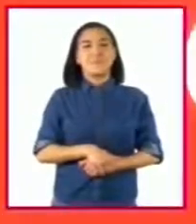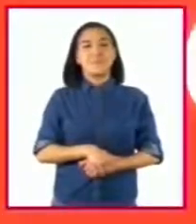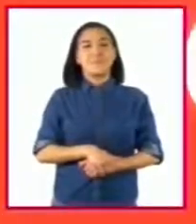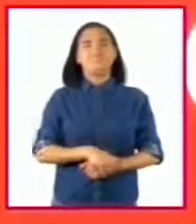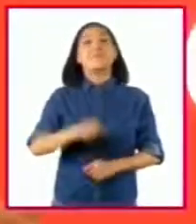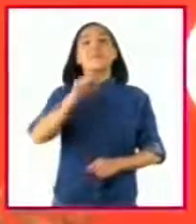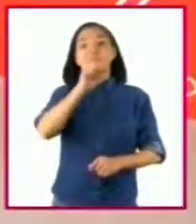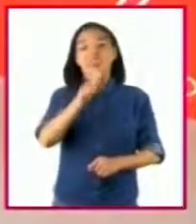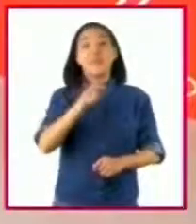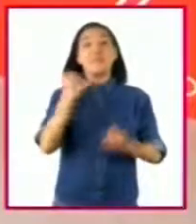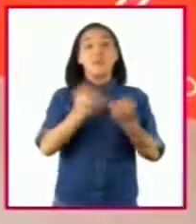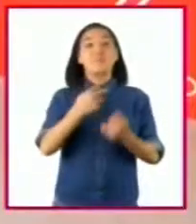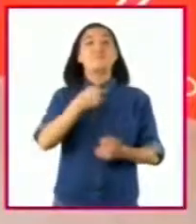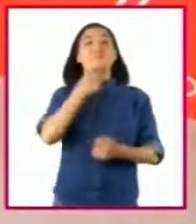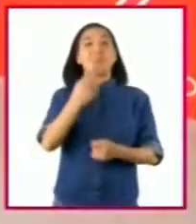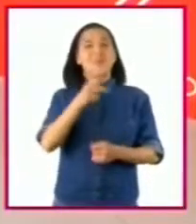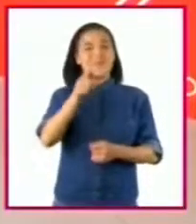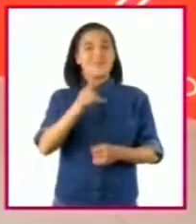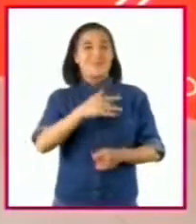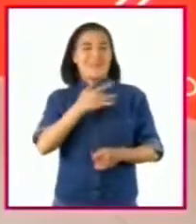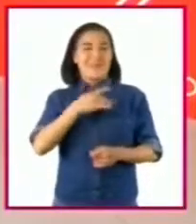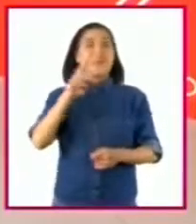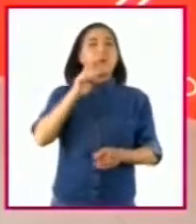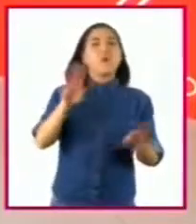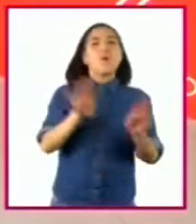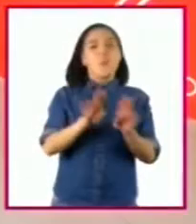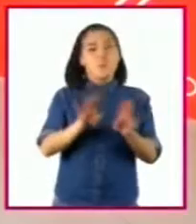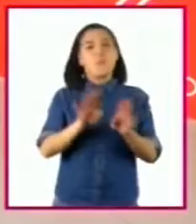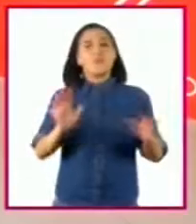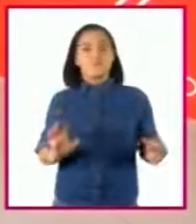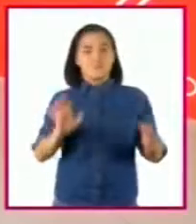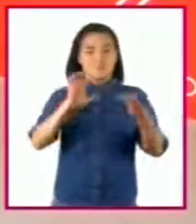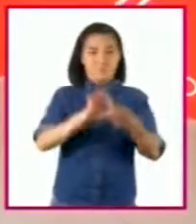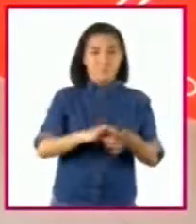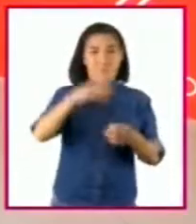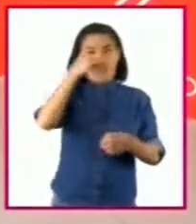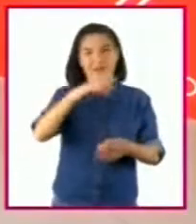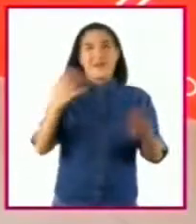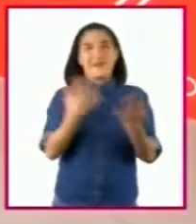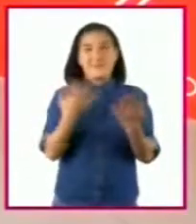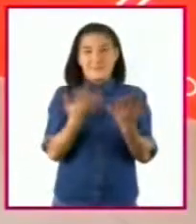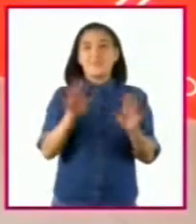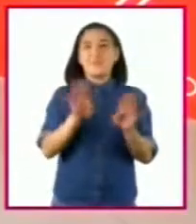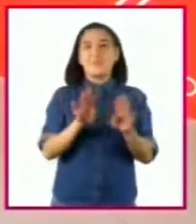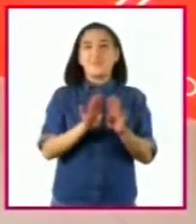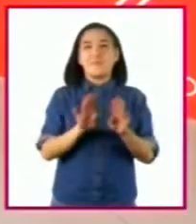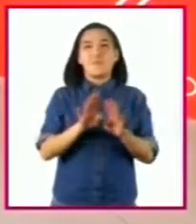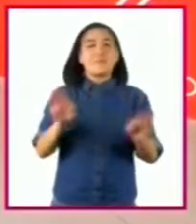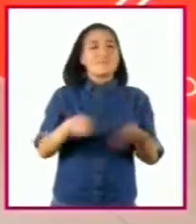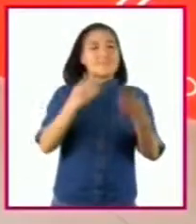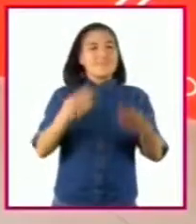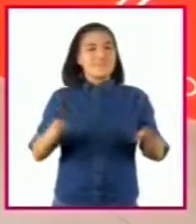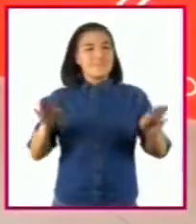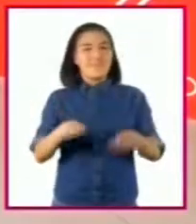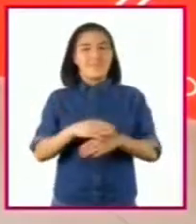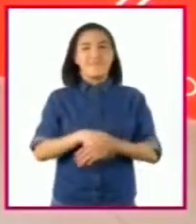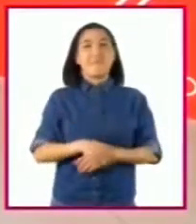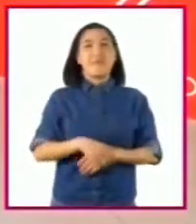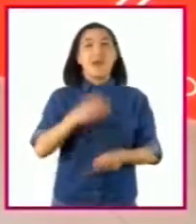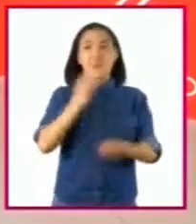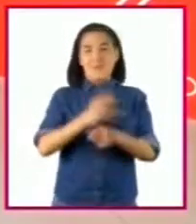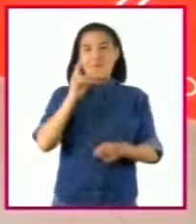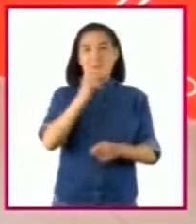Finalmente, la armonía es la parte que acompaña o da soporte a la melodía. Aquí la escuchamos con